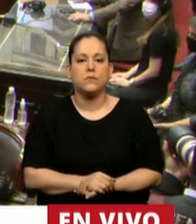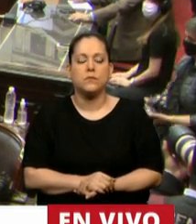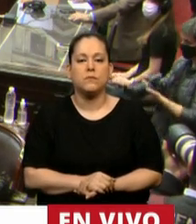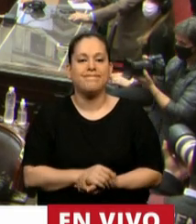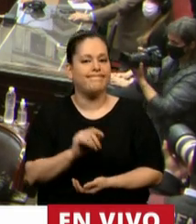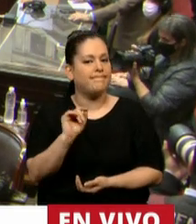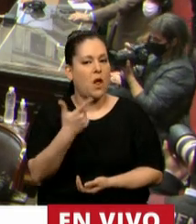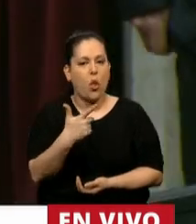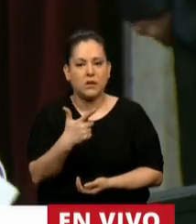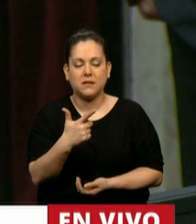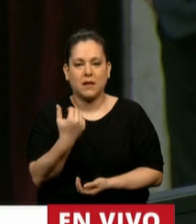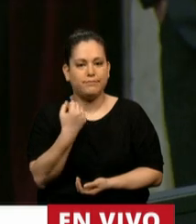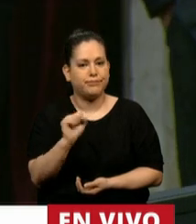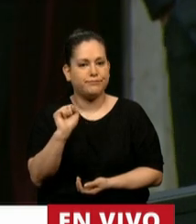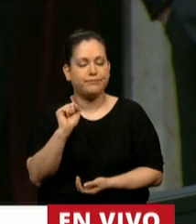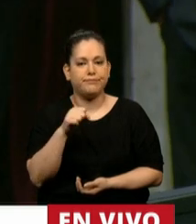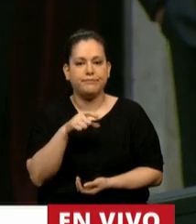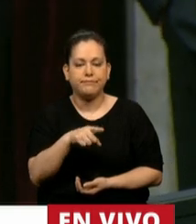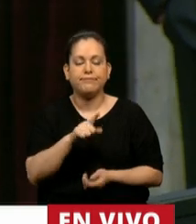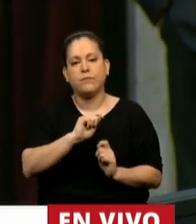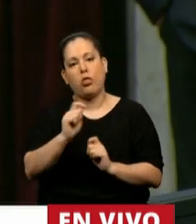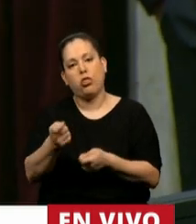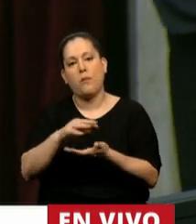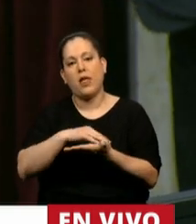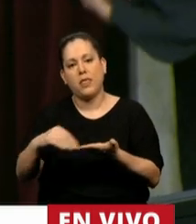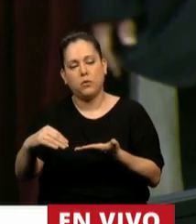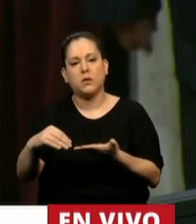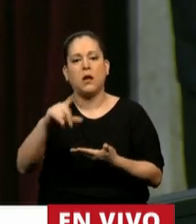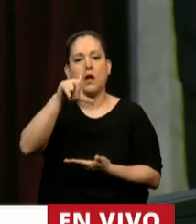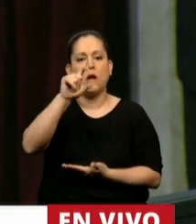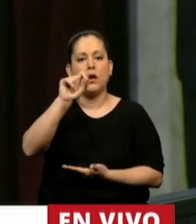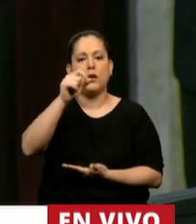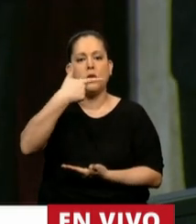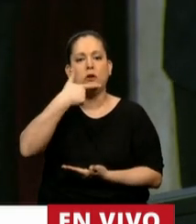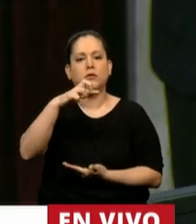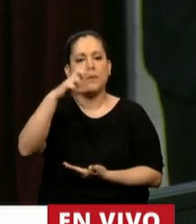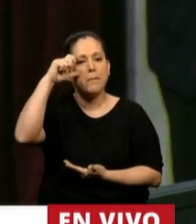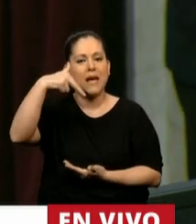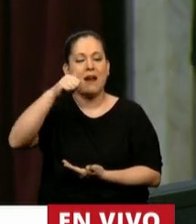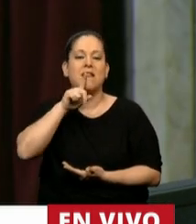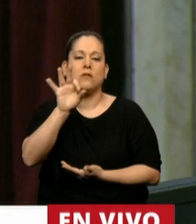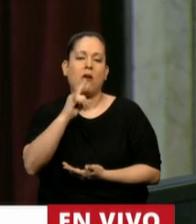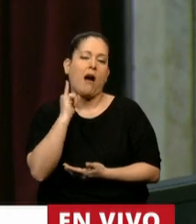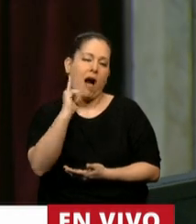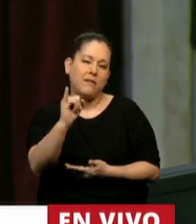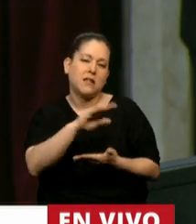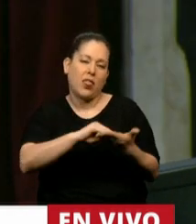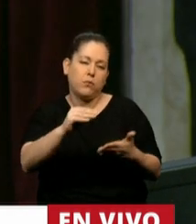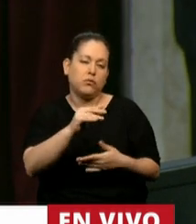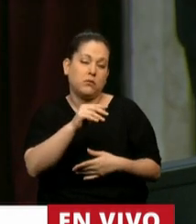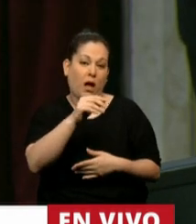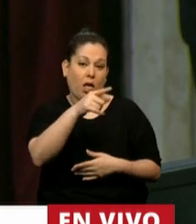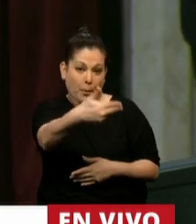no está ritondo tiene la palabra la diputada los penat avísenle a ritondo que para las cosas que pide por lo